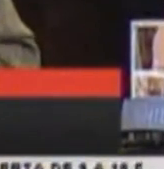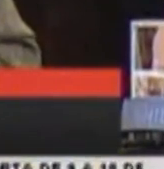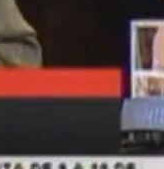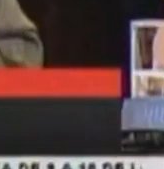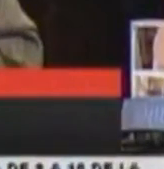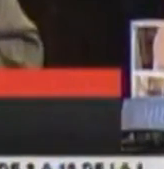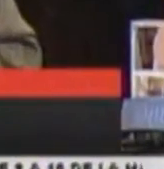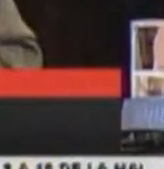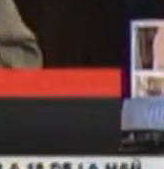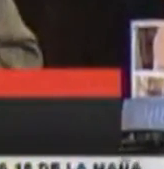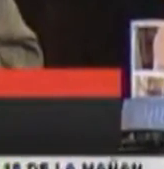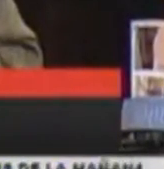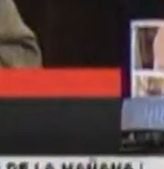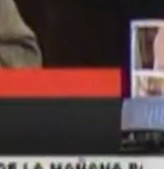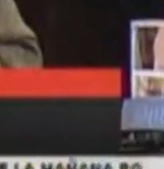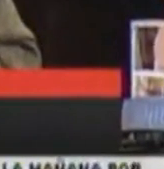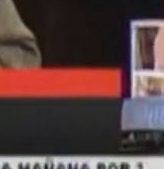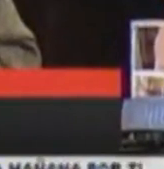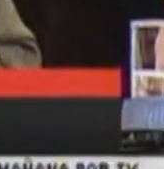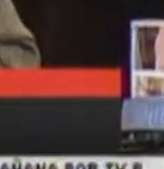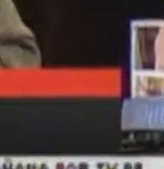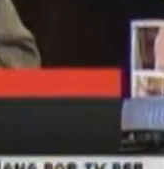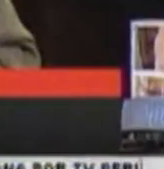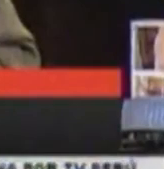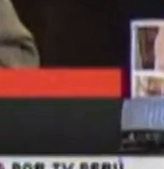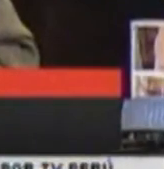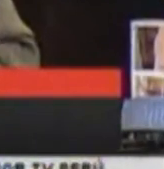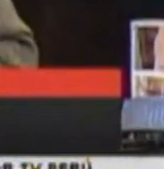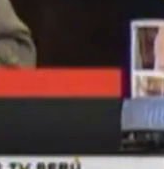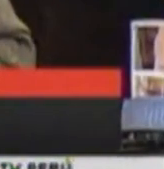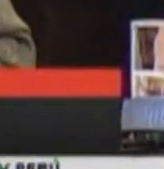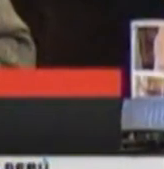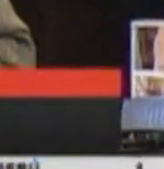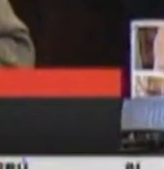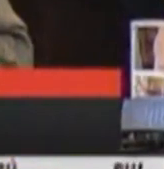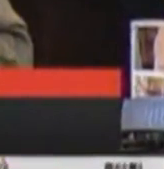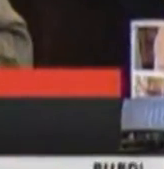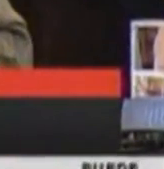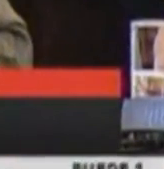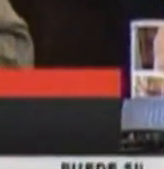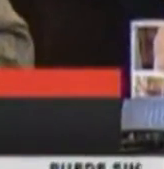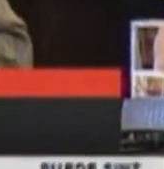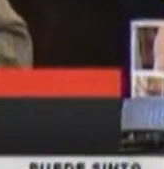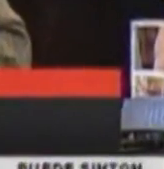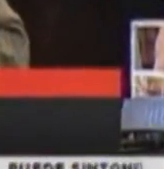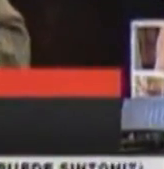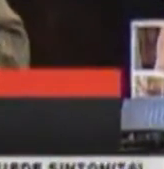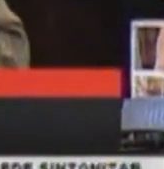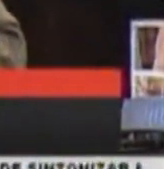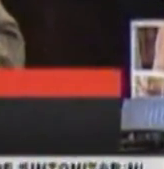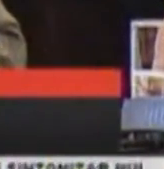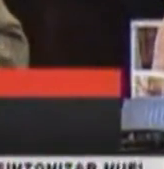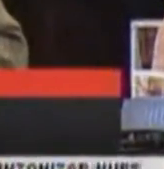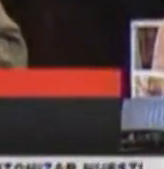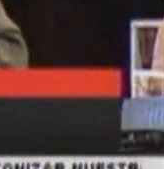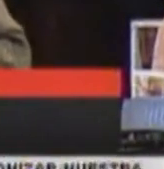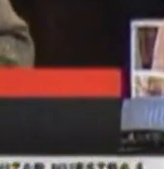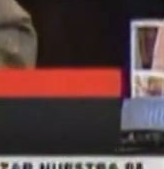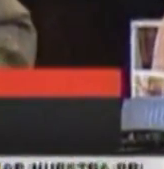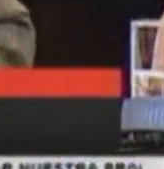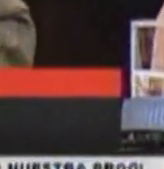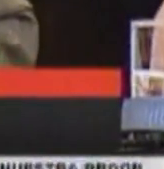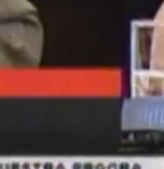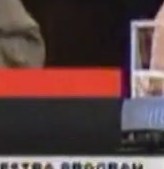bienestar que está disponible, del modelo de sostenibilidad y del modelo de inversiones, los tres modelos juntos incorporados